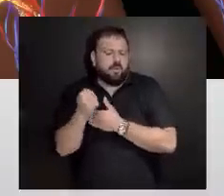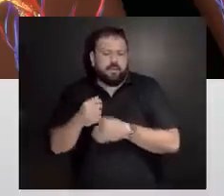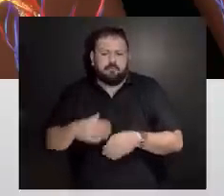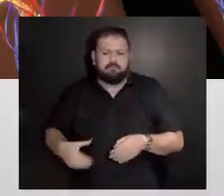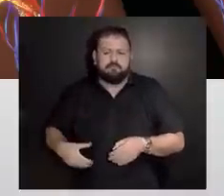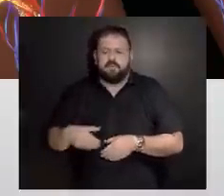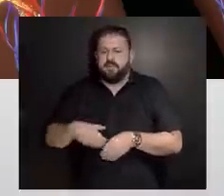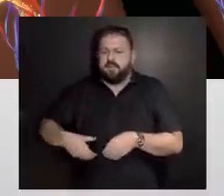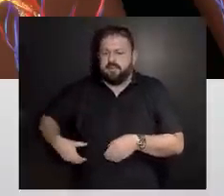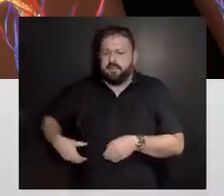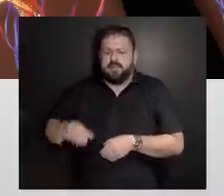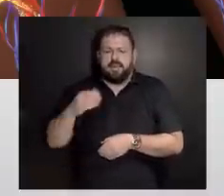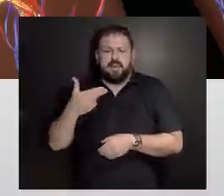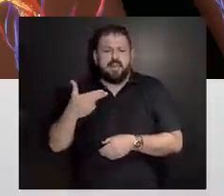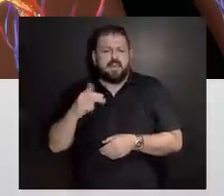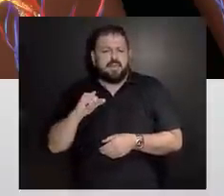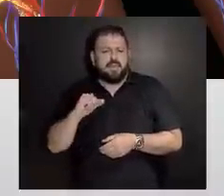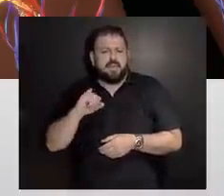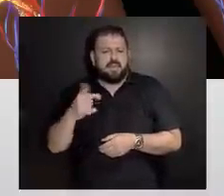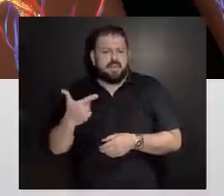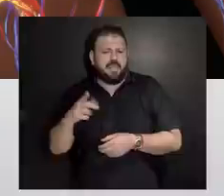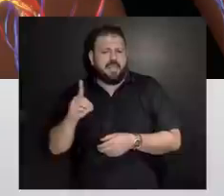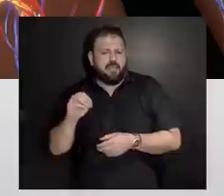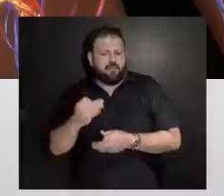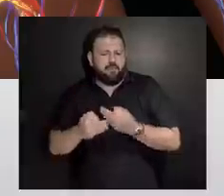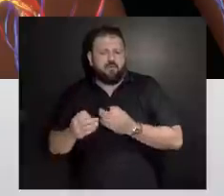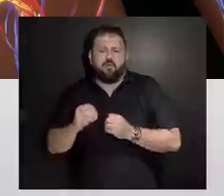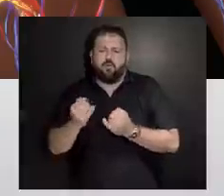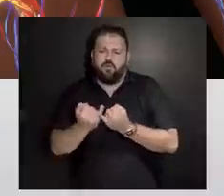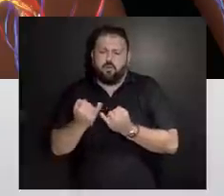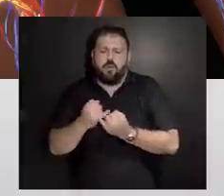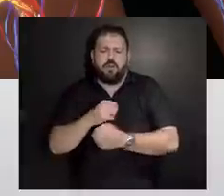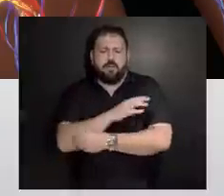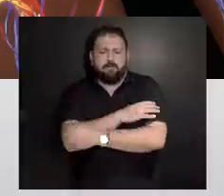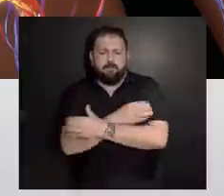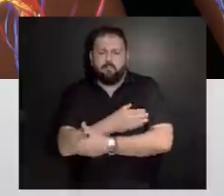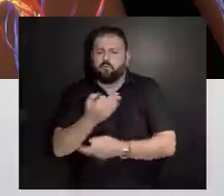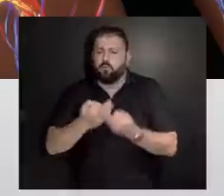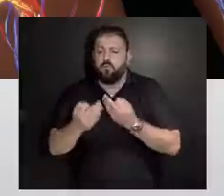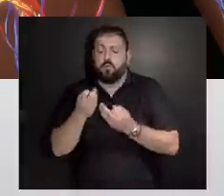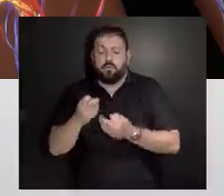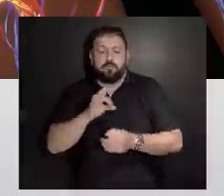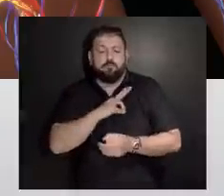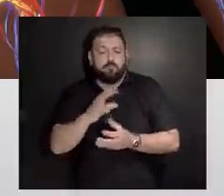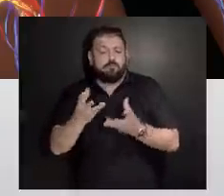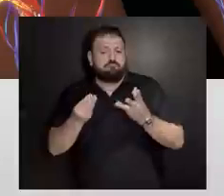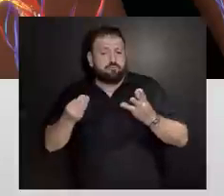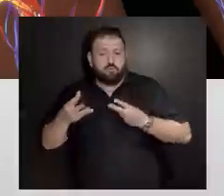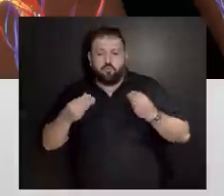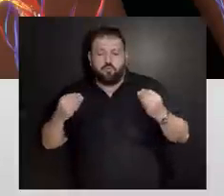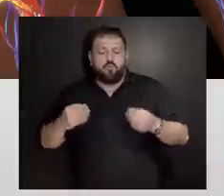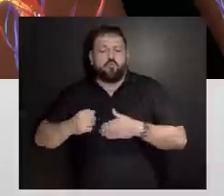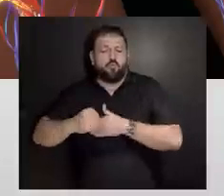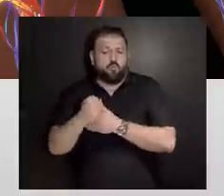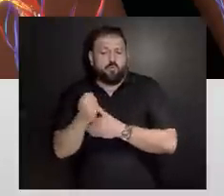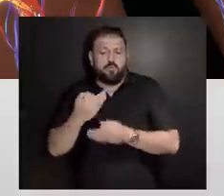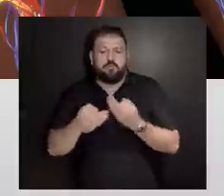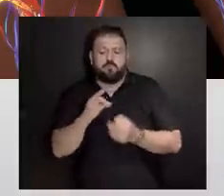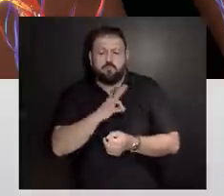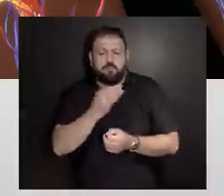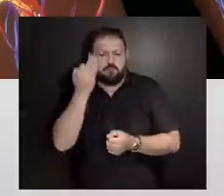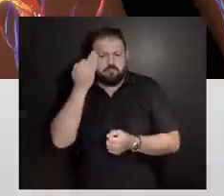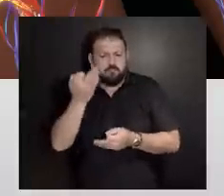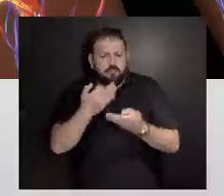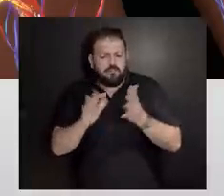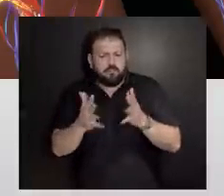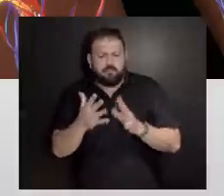músculo. Retomando la insulina, que es la que en estos momentos es la que nos importa, tiene una vida media de 5 a 6 minutos